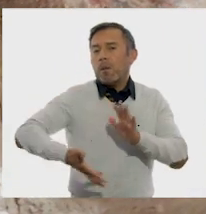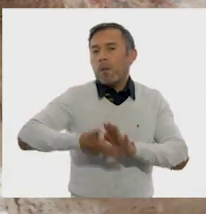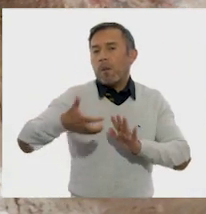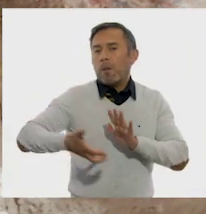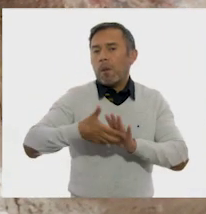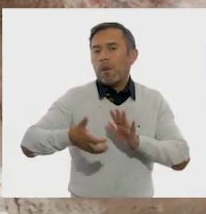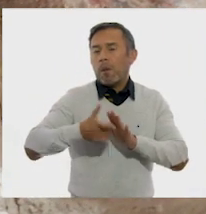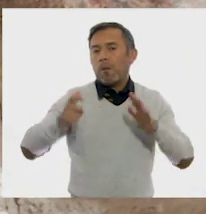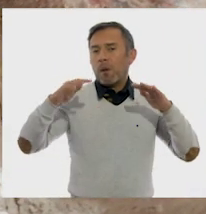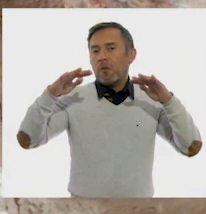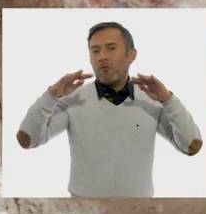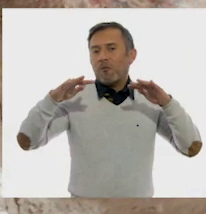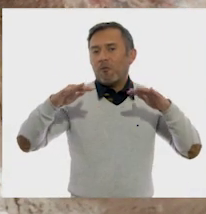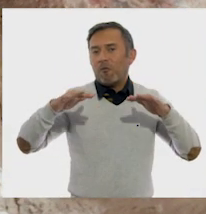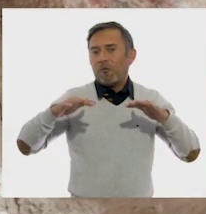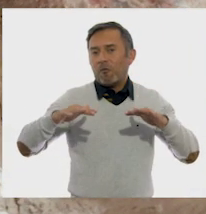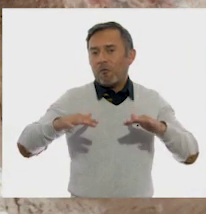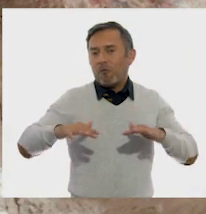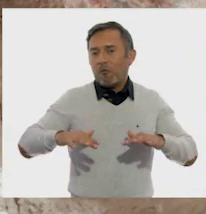alto.